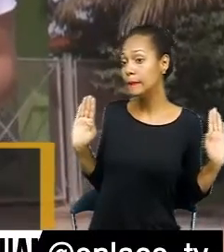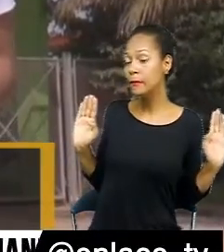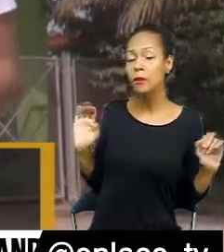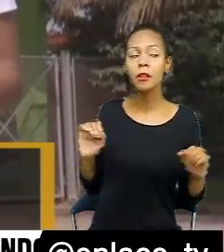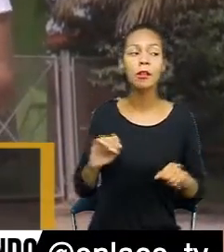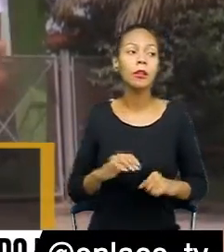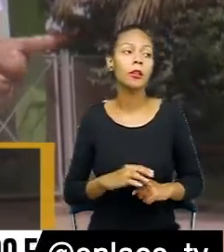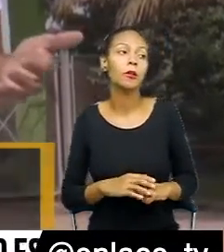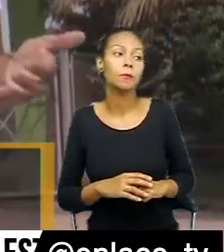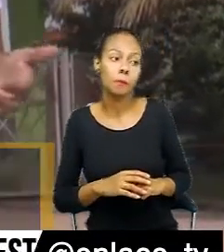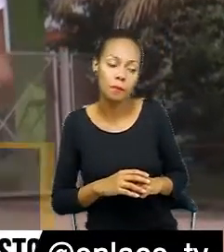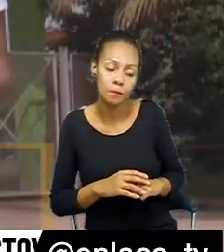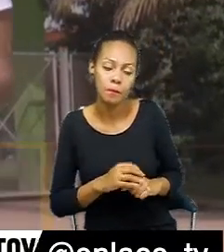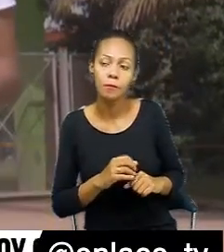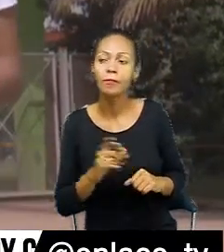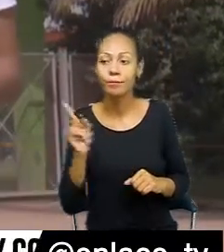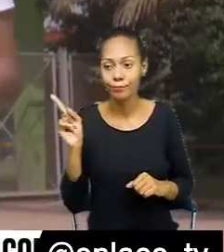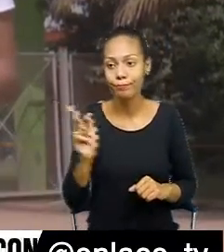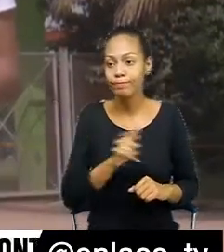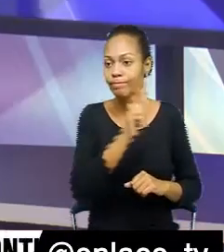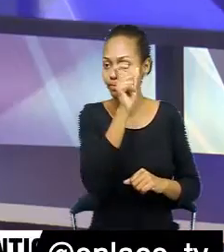gerente de fertilizantes frente a este caso.